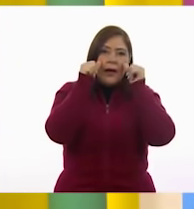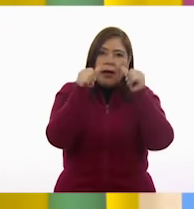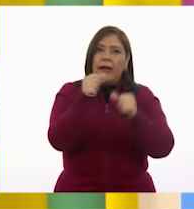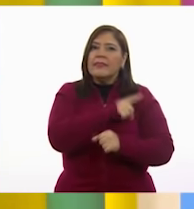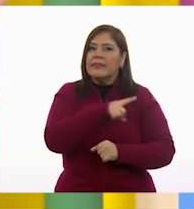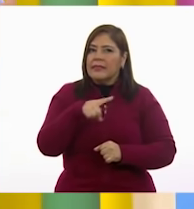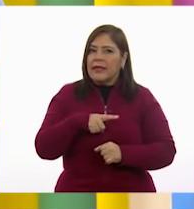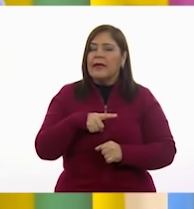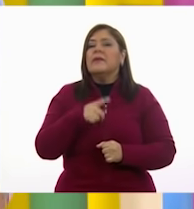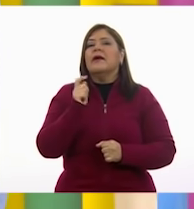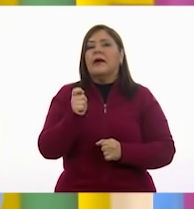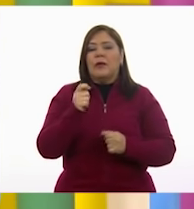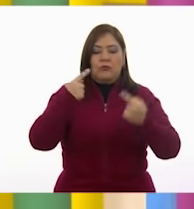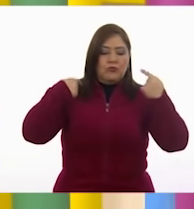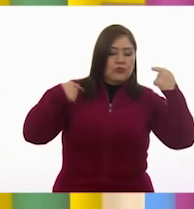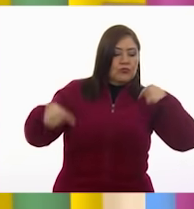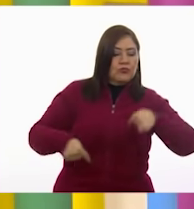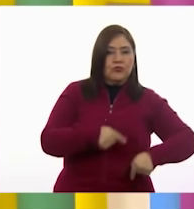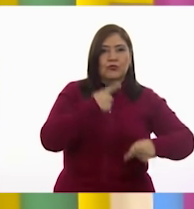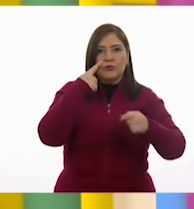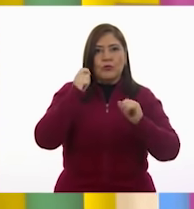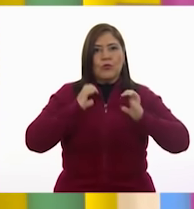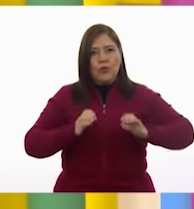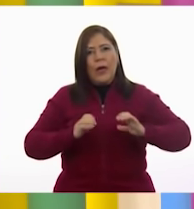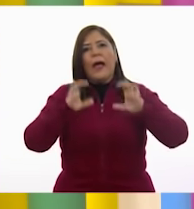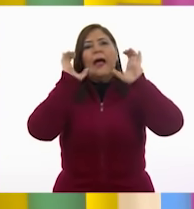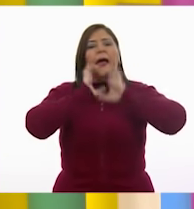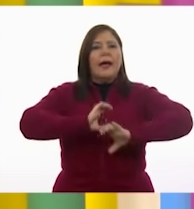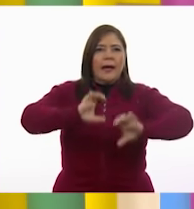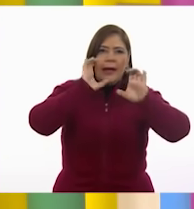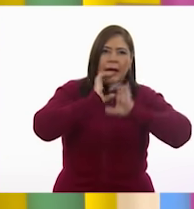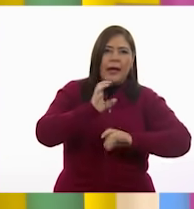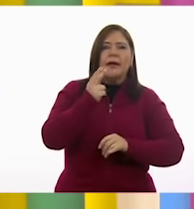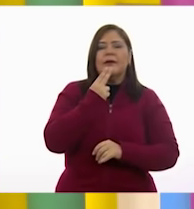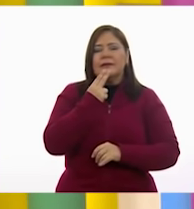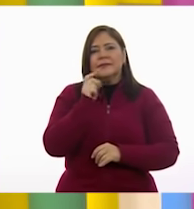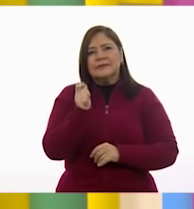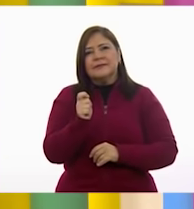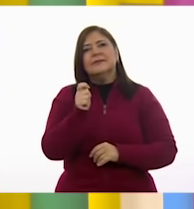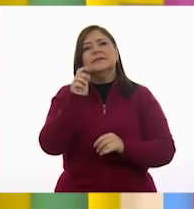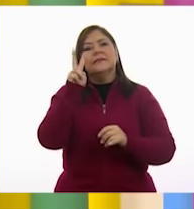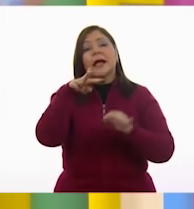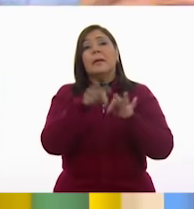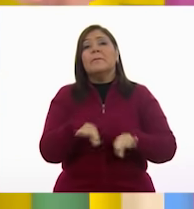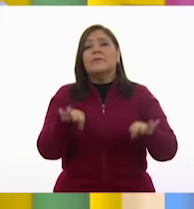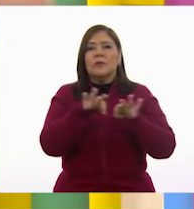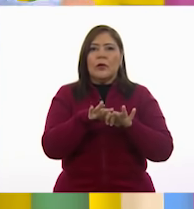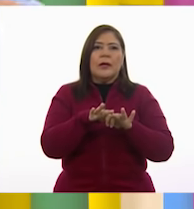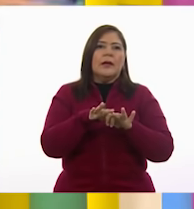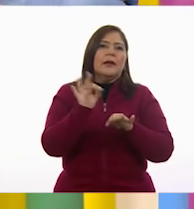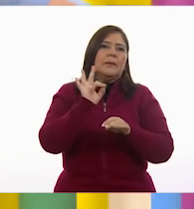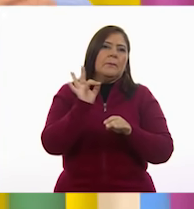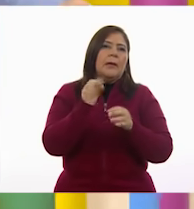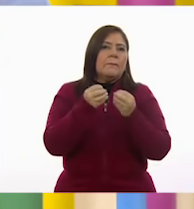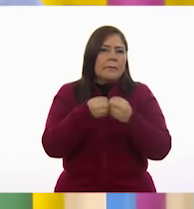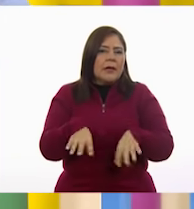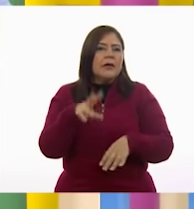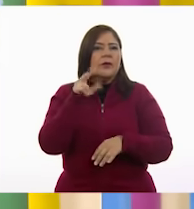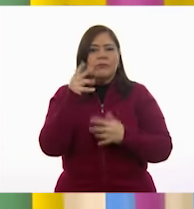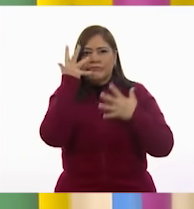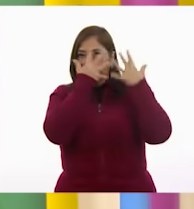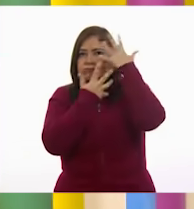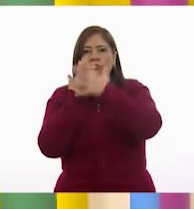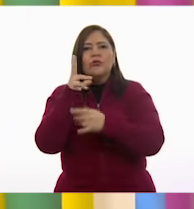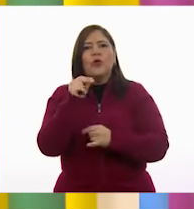vamos a utilizar muchas partes de nuestro cuerpo, vamos a cantar y tenemos que estar muy, muy pendientes para no perdernos, para Exacto. ir todos en el